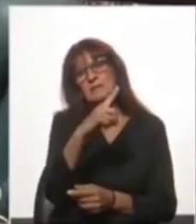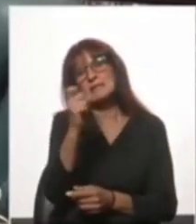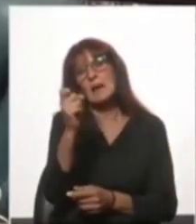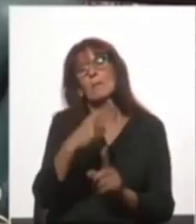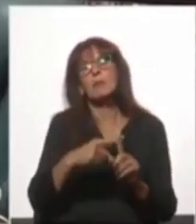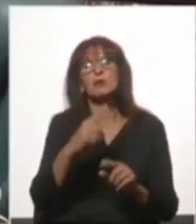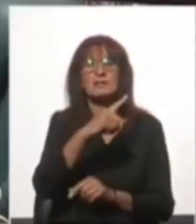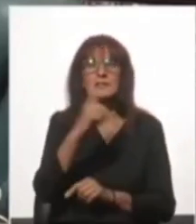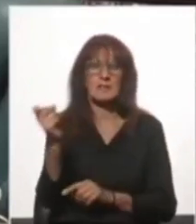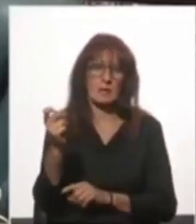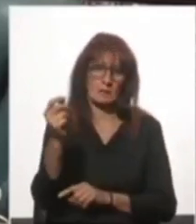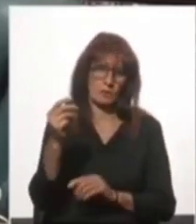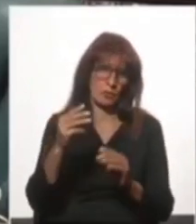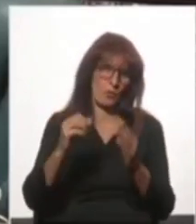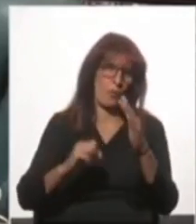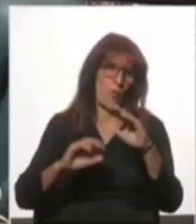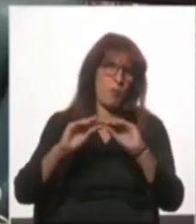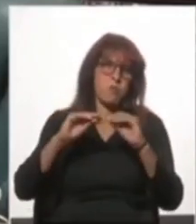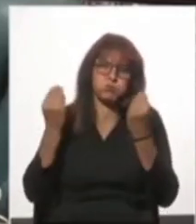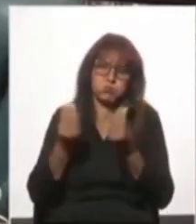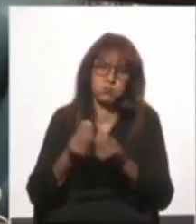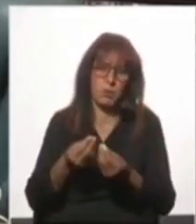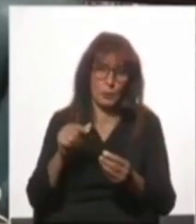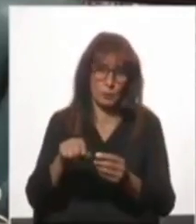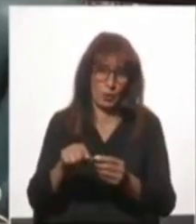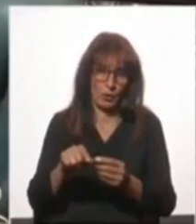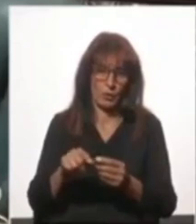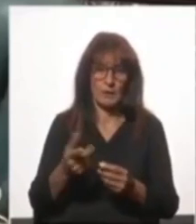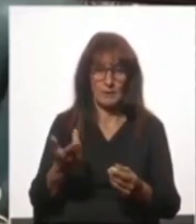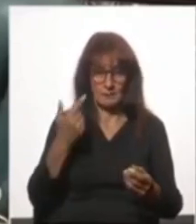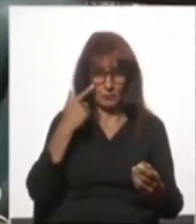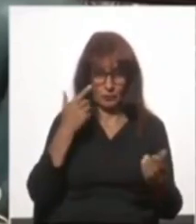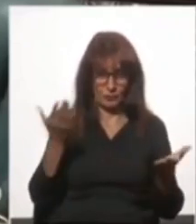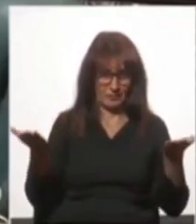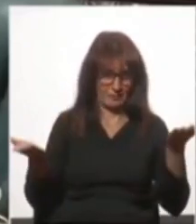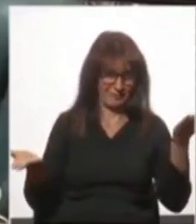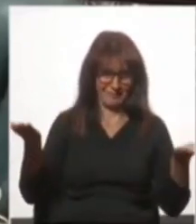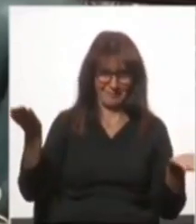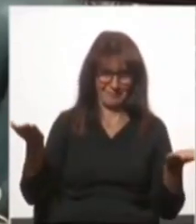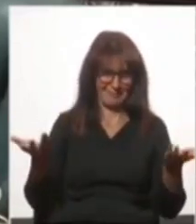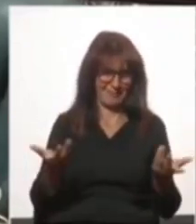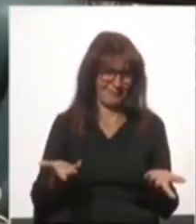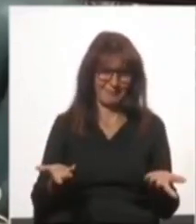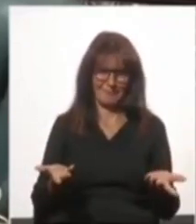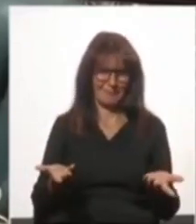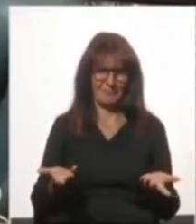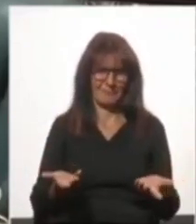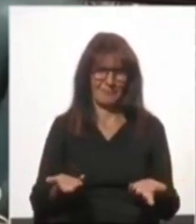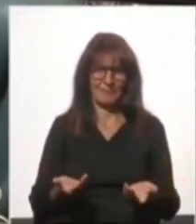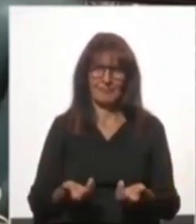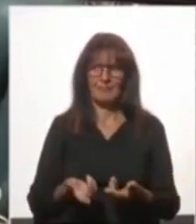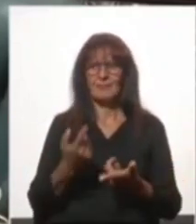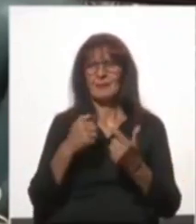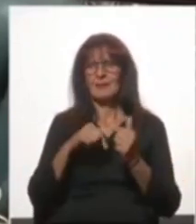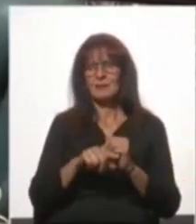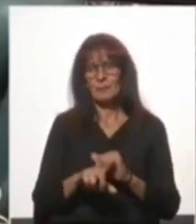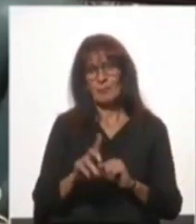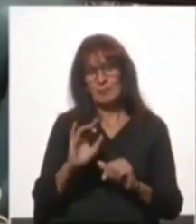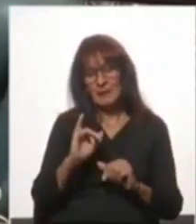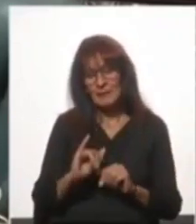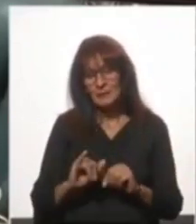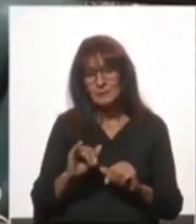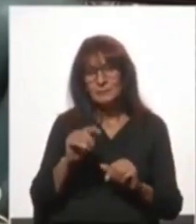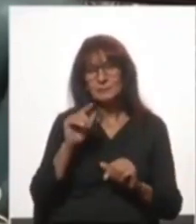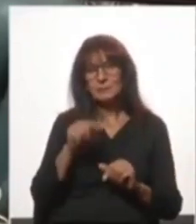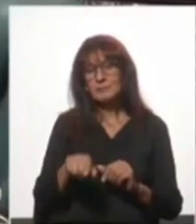productos brutos. Bastante lejos estamos en ambas cosas en Uruguay. Pero en todo caso, esa